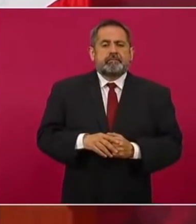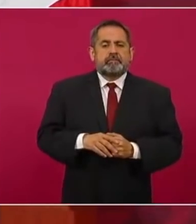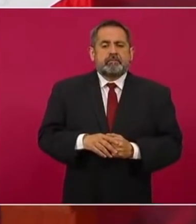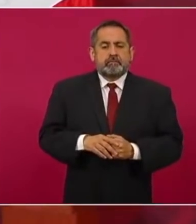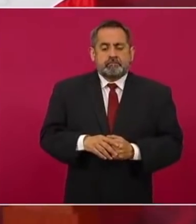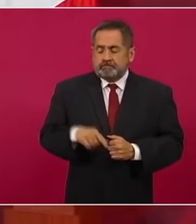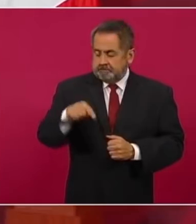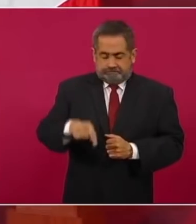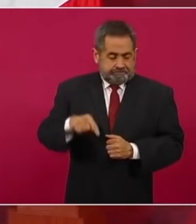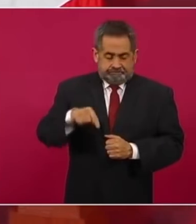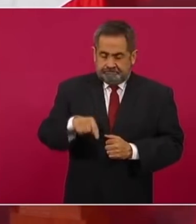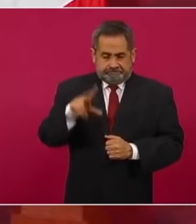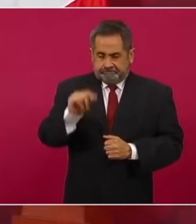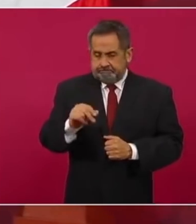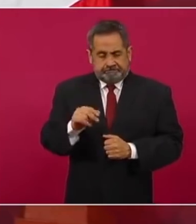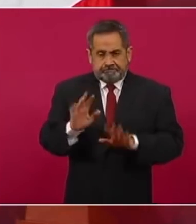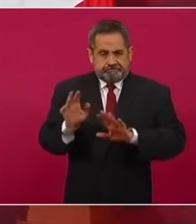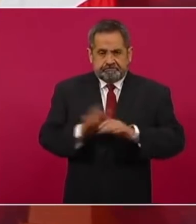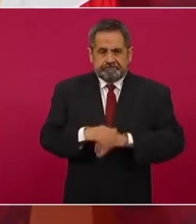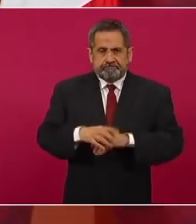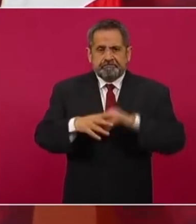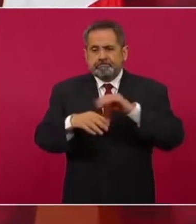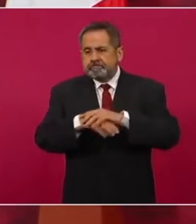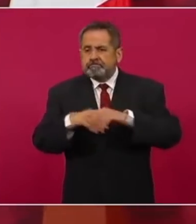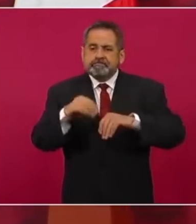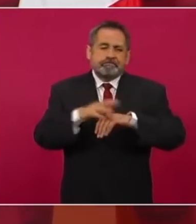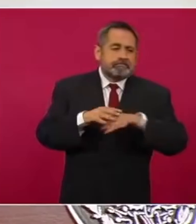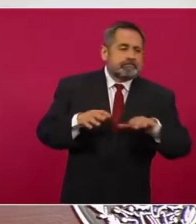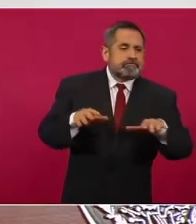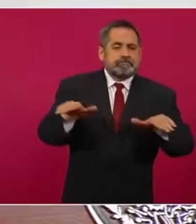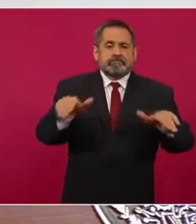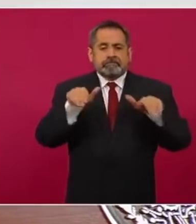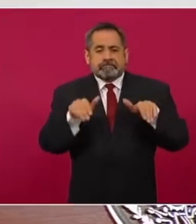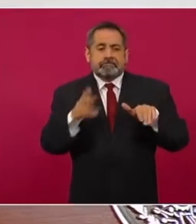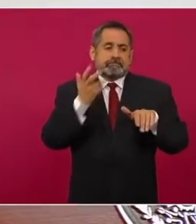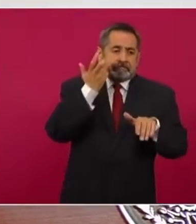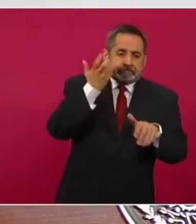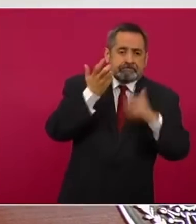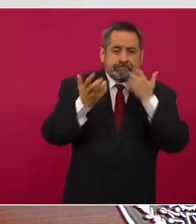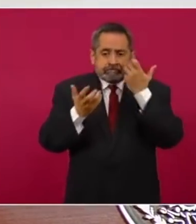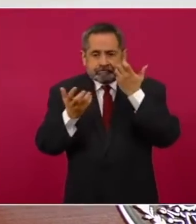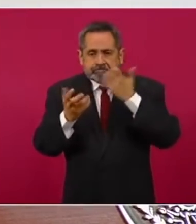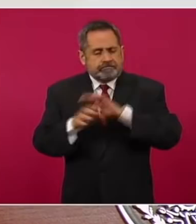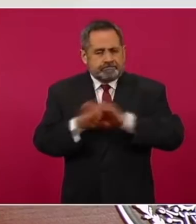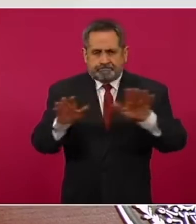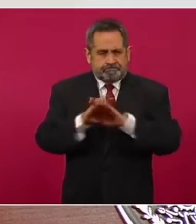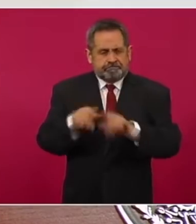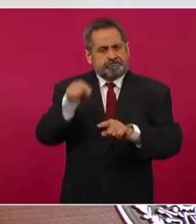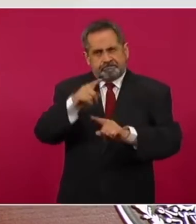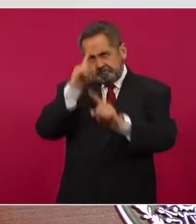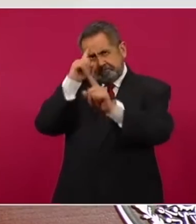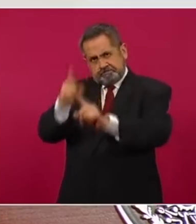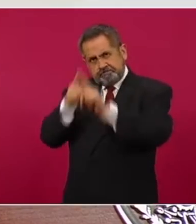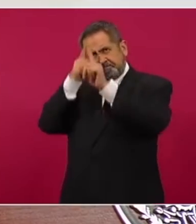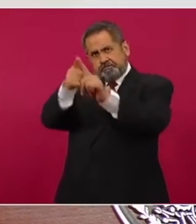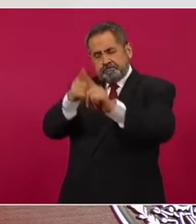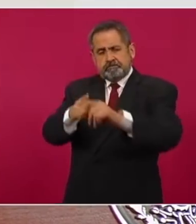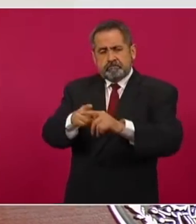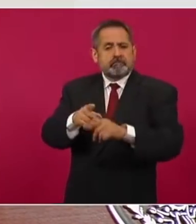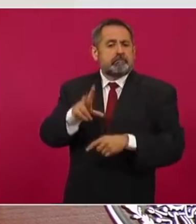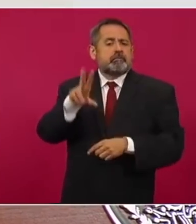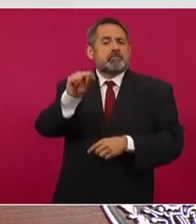aquí no hay medias tintas. Aquí luchamos por ideales, por principios, no por